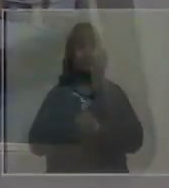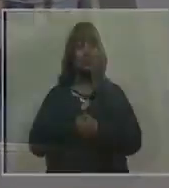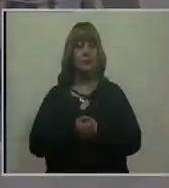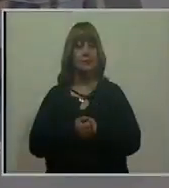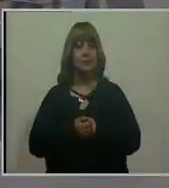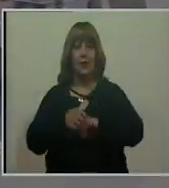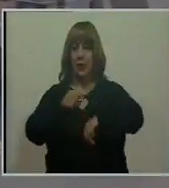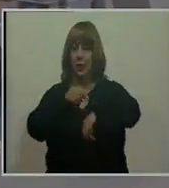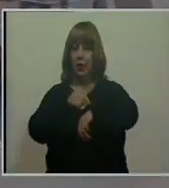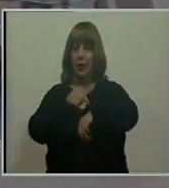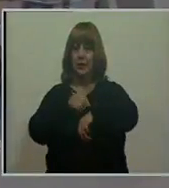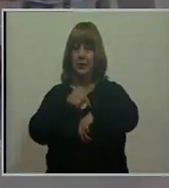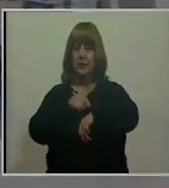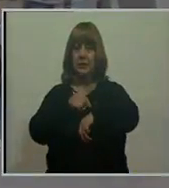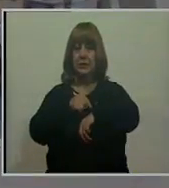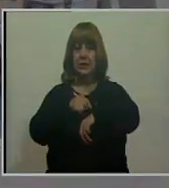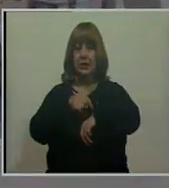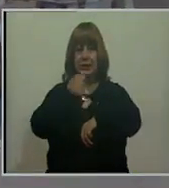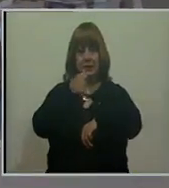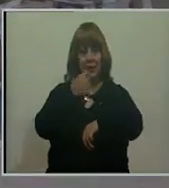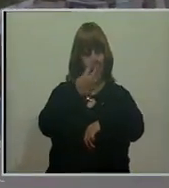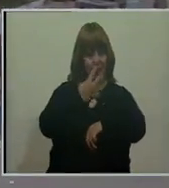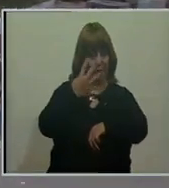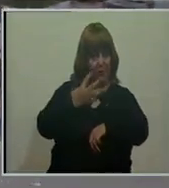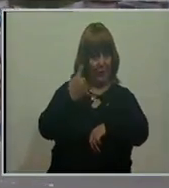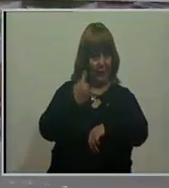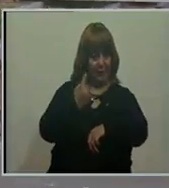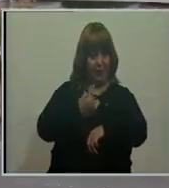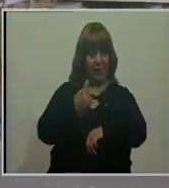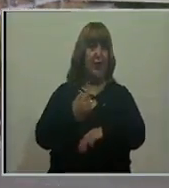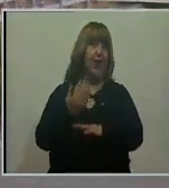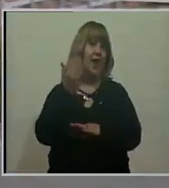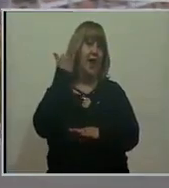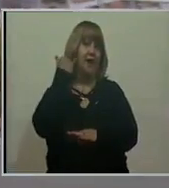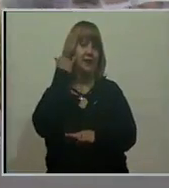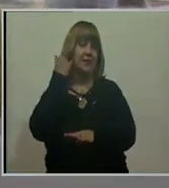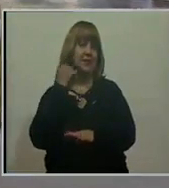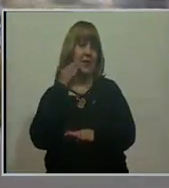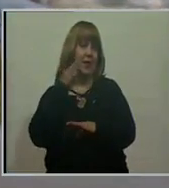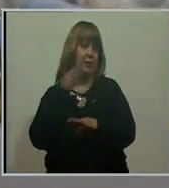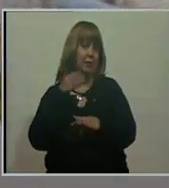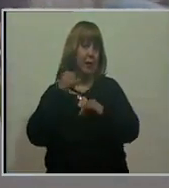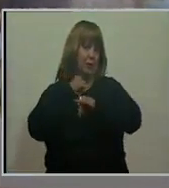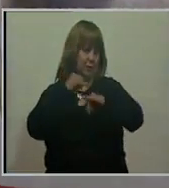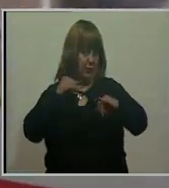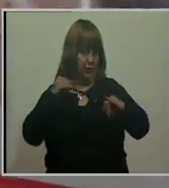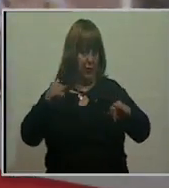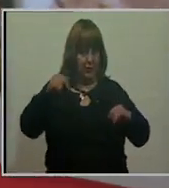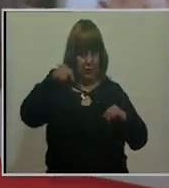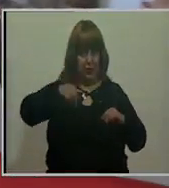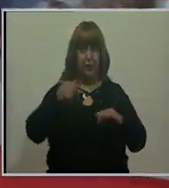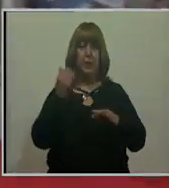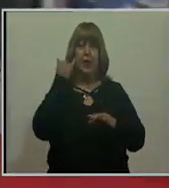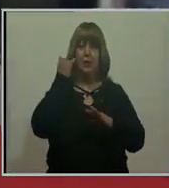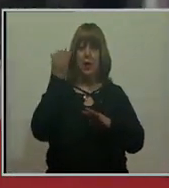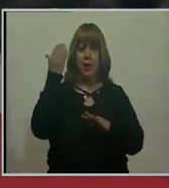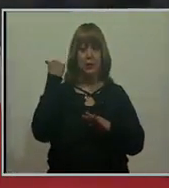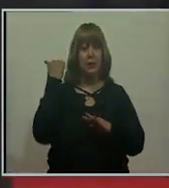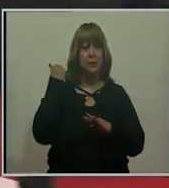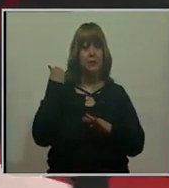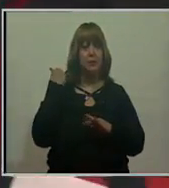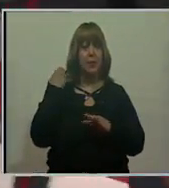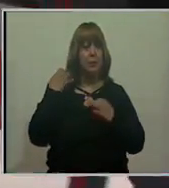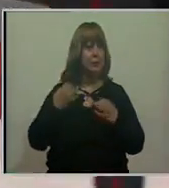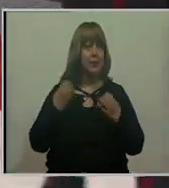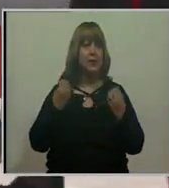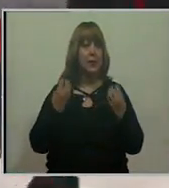¿Qué hora es, chicos? Las 6:44. Sí, ayer vamos a meternos de lleno ya con el desarrollo de la información. Les contábamos justamente